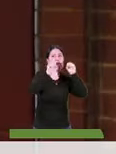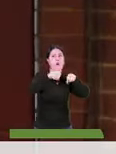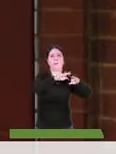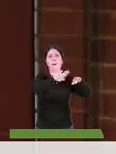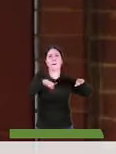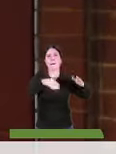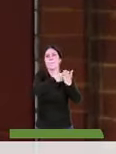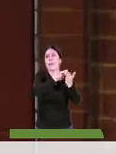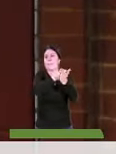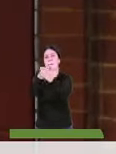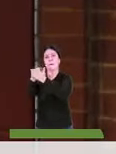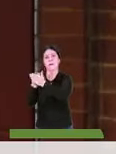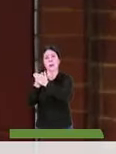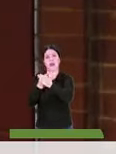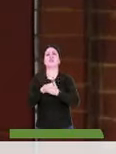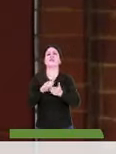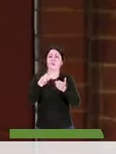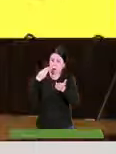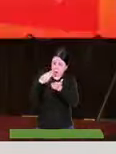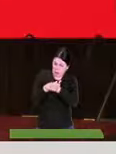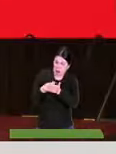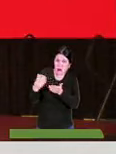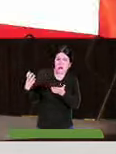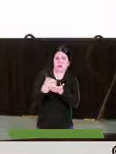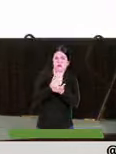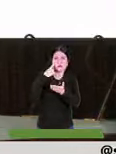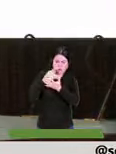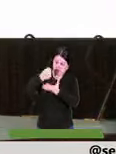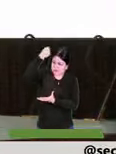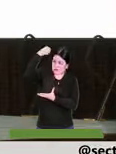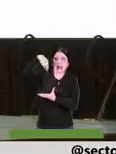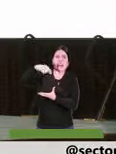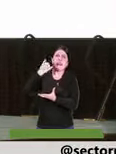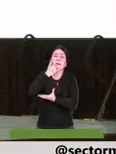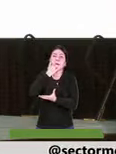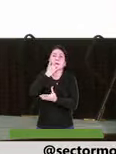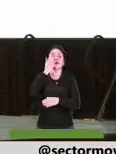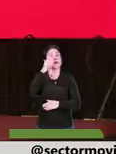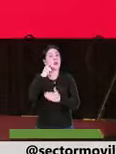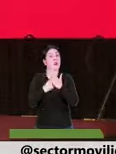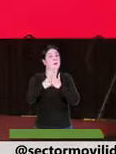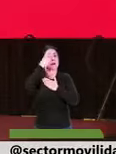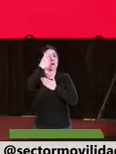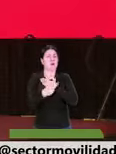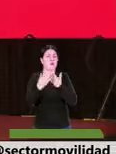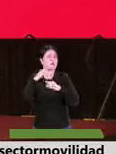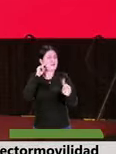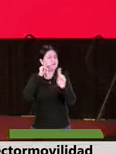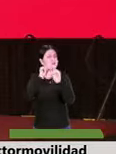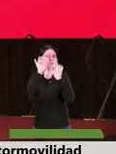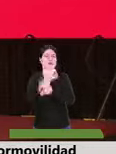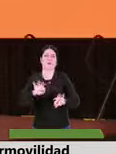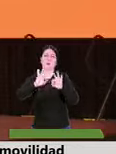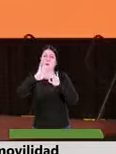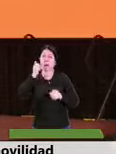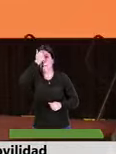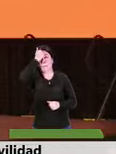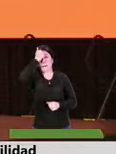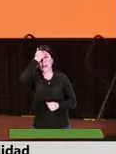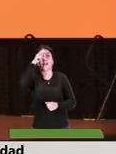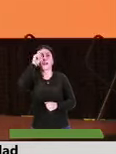pago. Nos preguntan qué hacen con esos recursos. Entonces, el proyecto tiene una premisa muy importante y es primero cubrir los